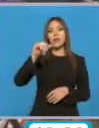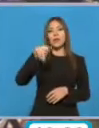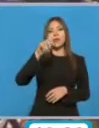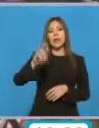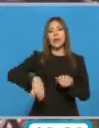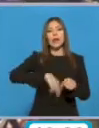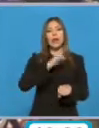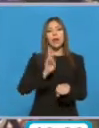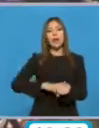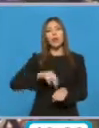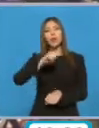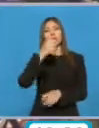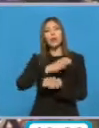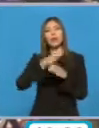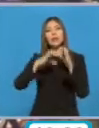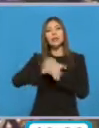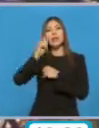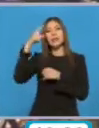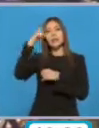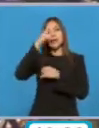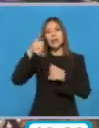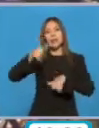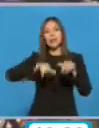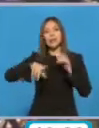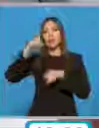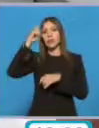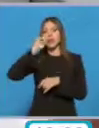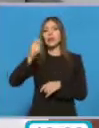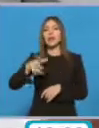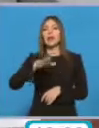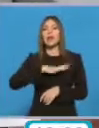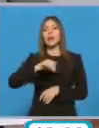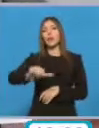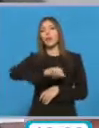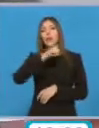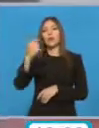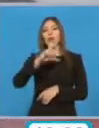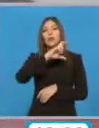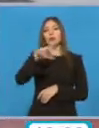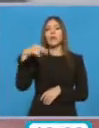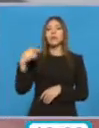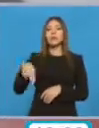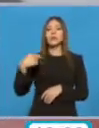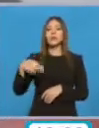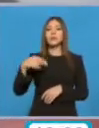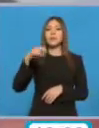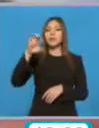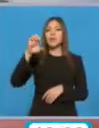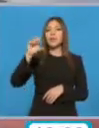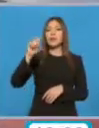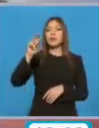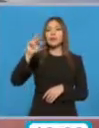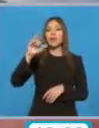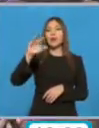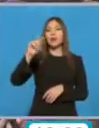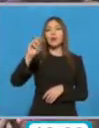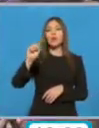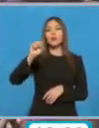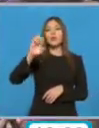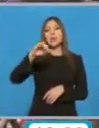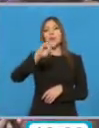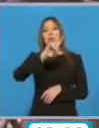es muy difícil que lo encuentres en otra línea, que es un extracto de la semilla de la